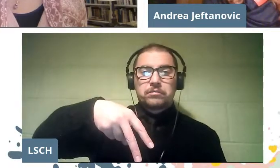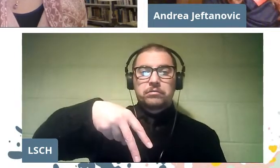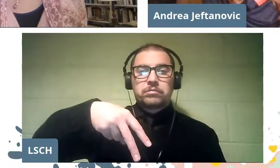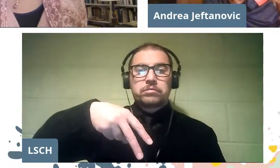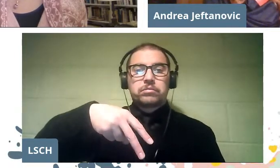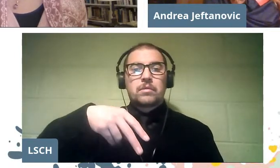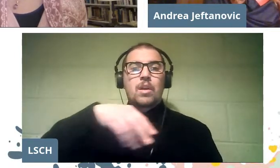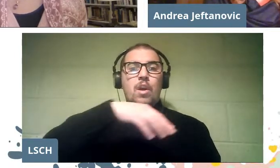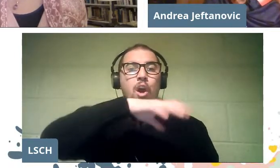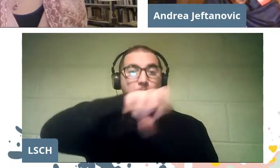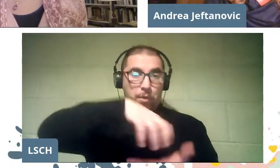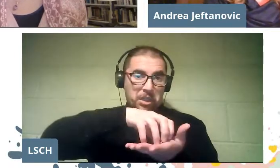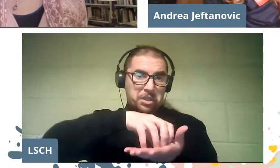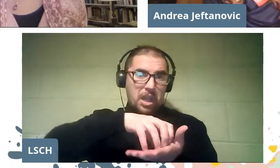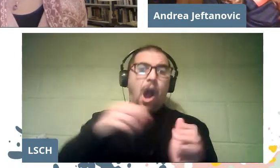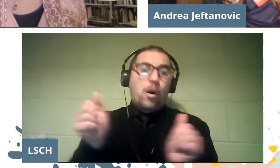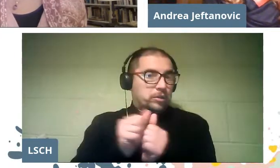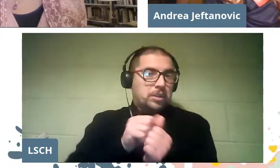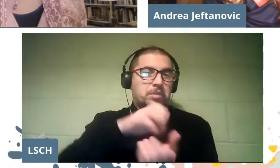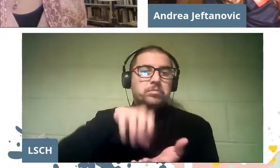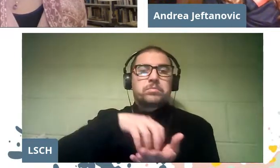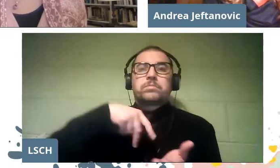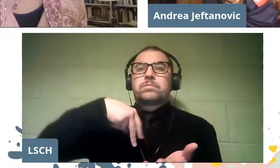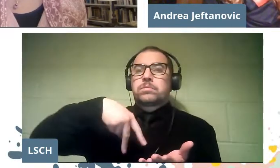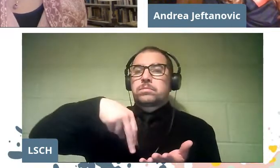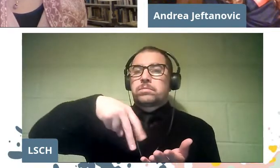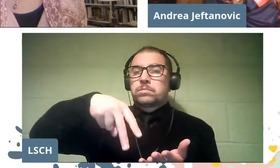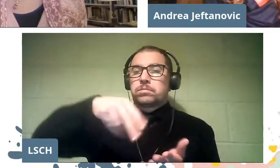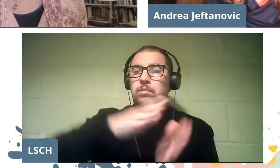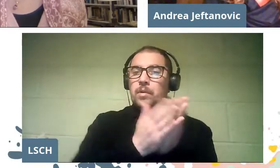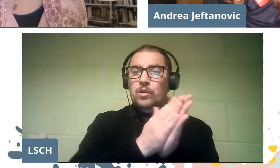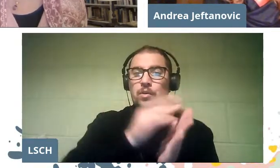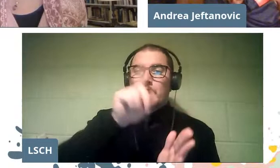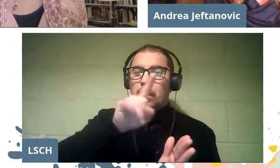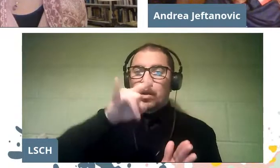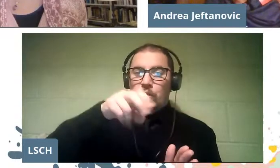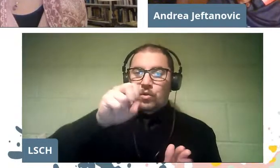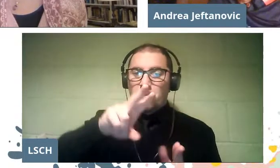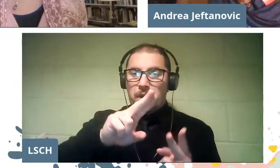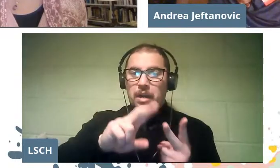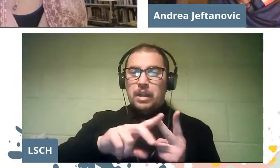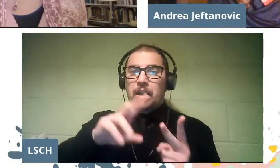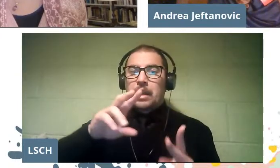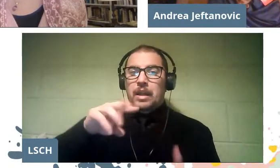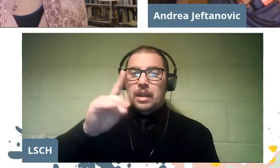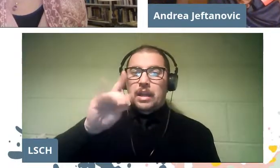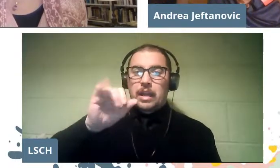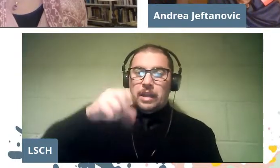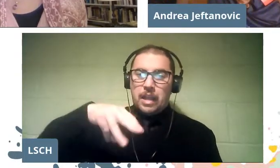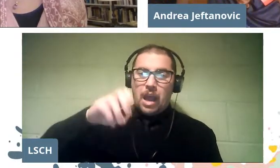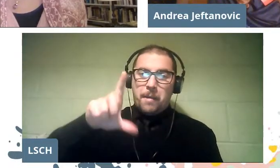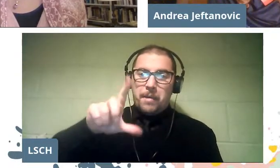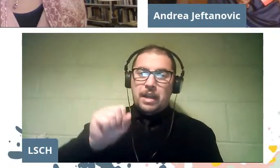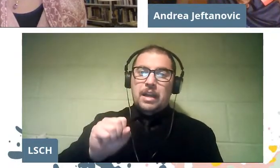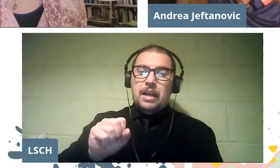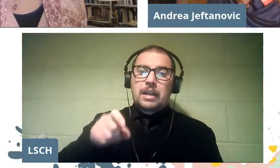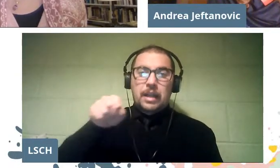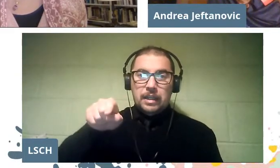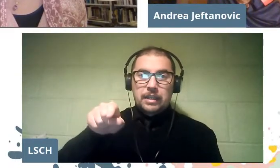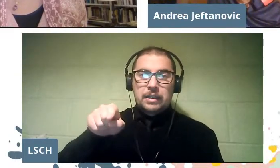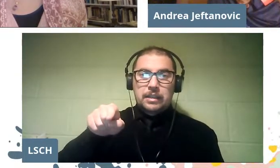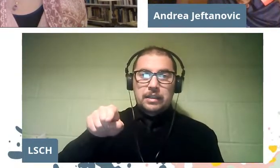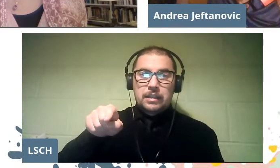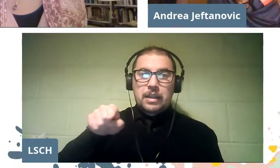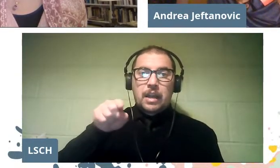de Santiago. Y pienso que en ese sentido la novela Sumar, de Yamel Altit, justamente se